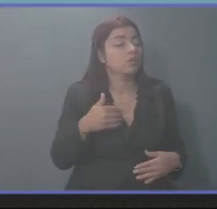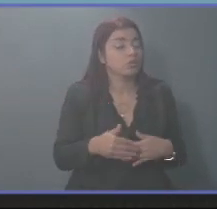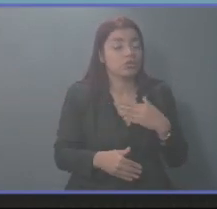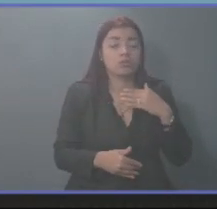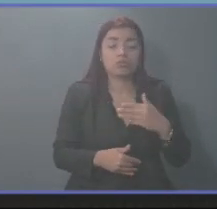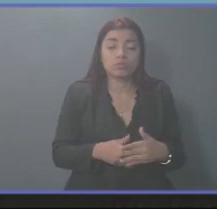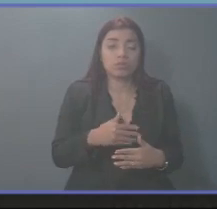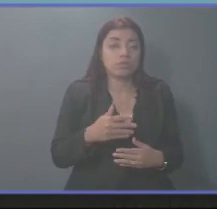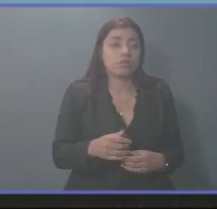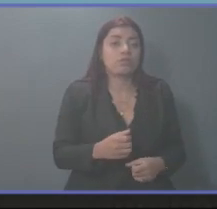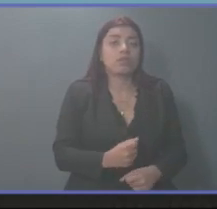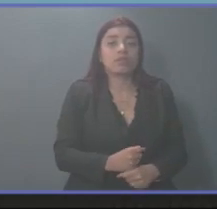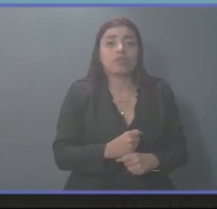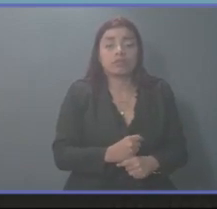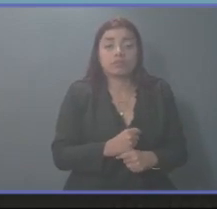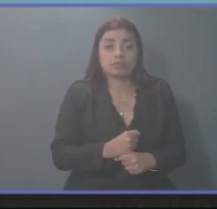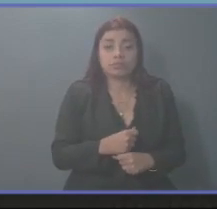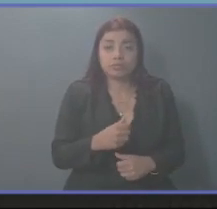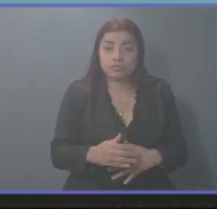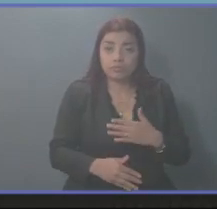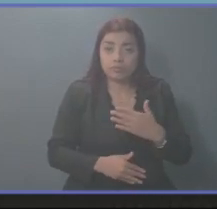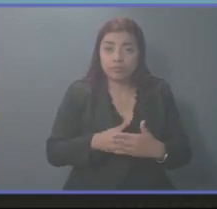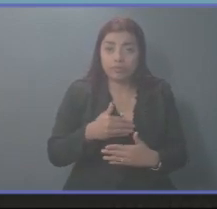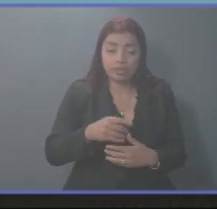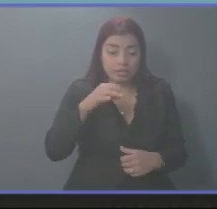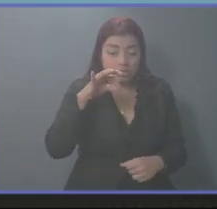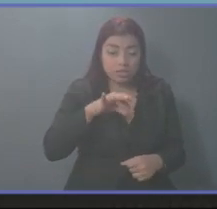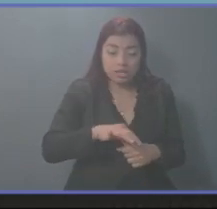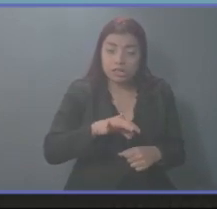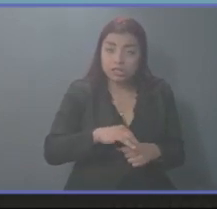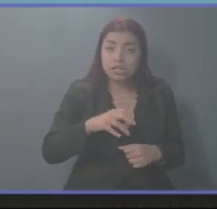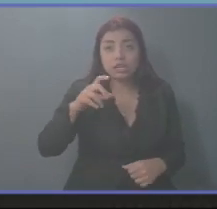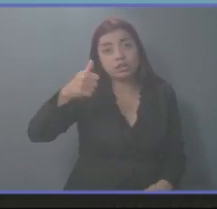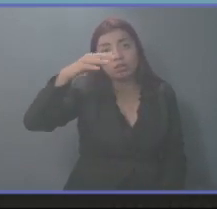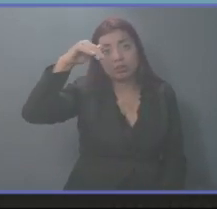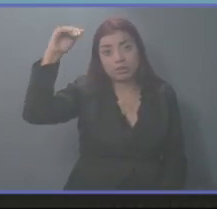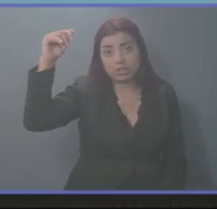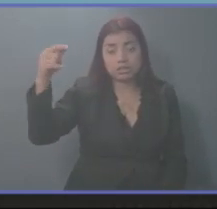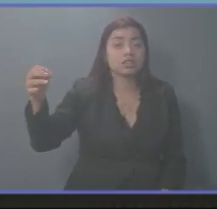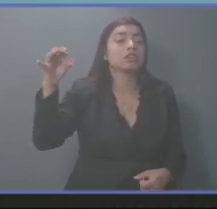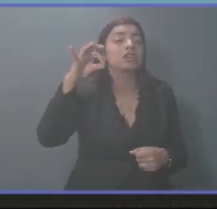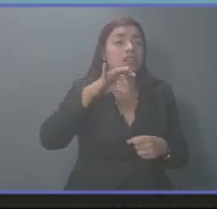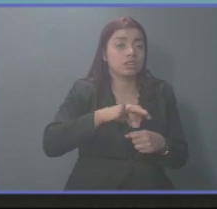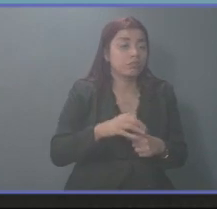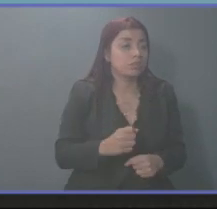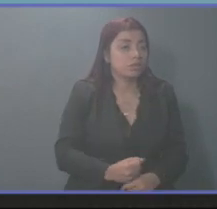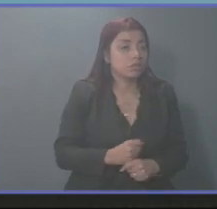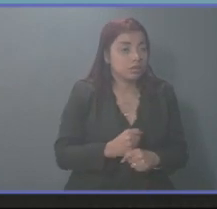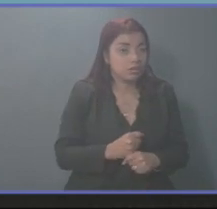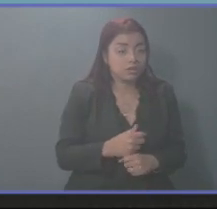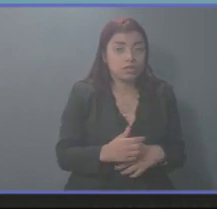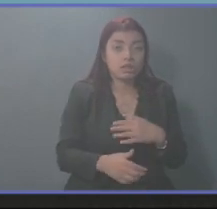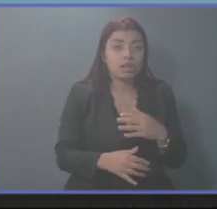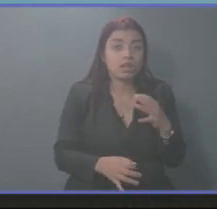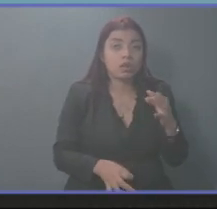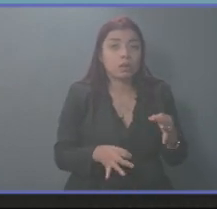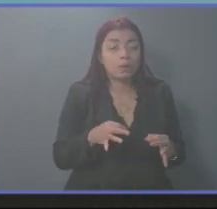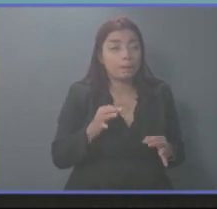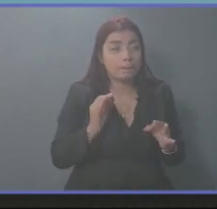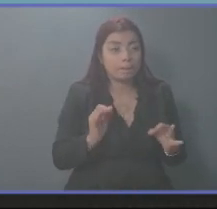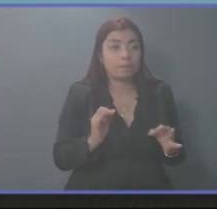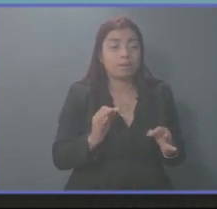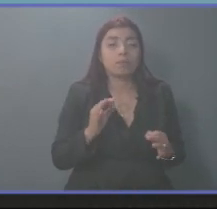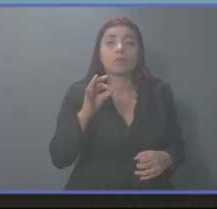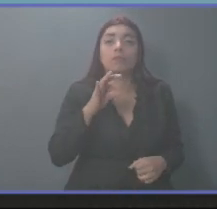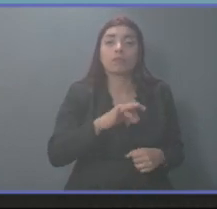que garantiza el proceso electoral desde el exterior, que da más certeza y seguridad jurídica a la emisión